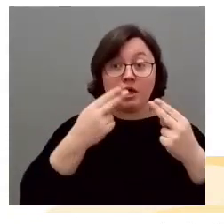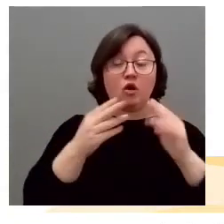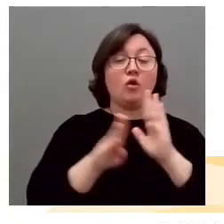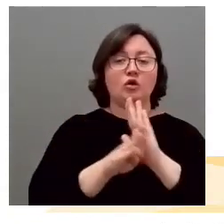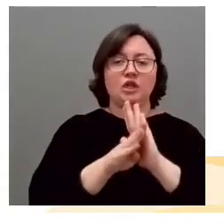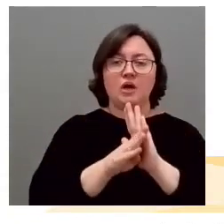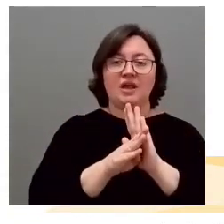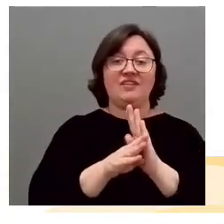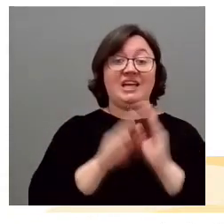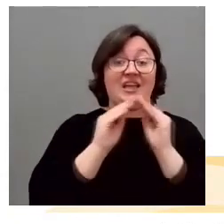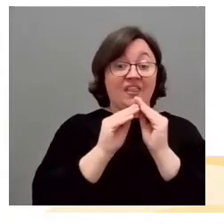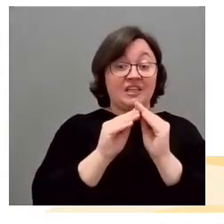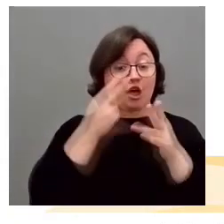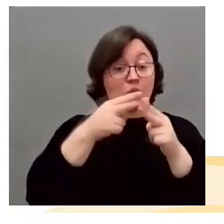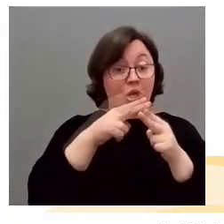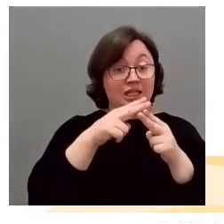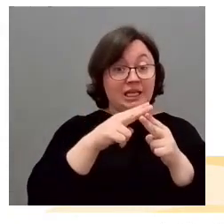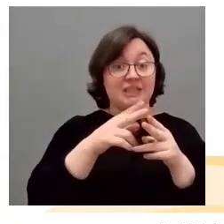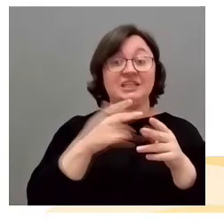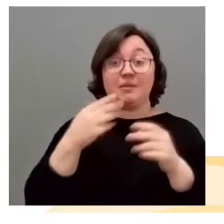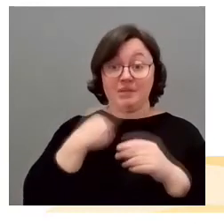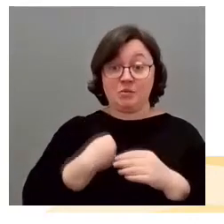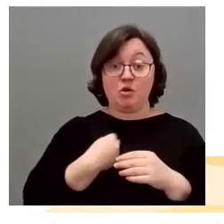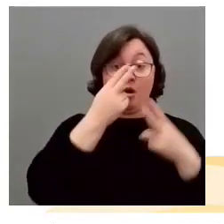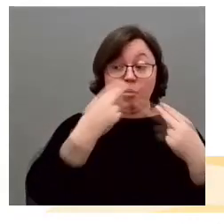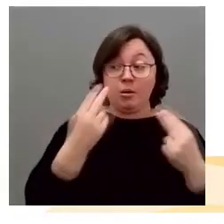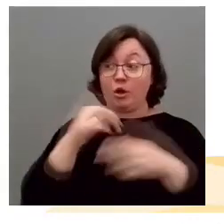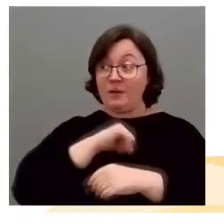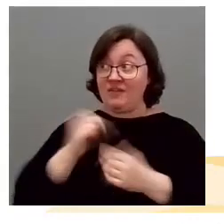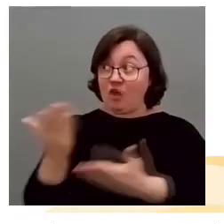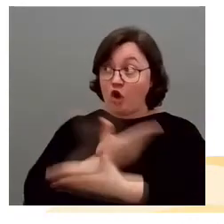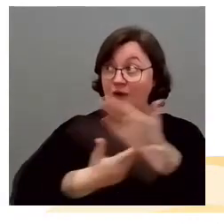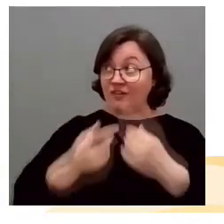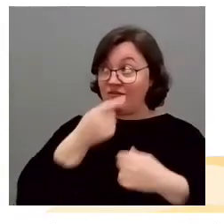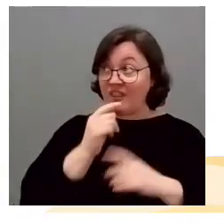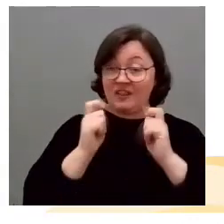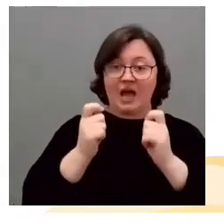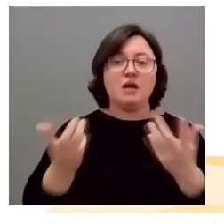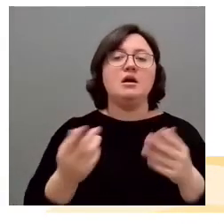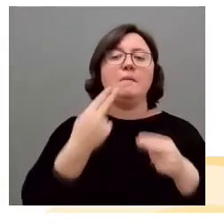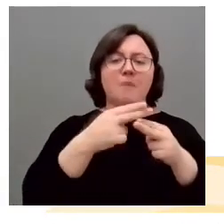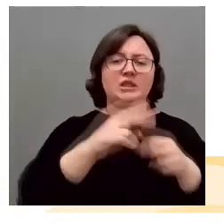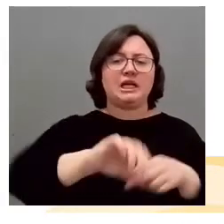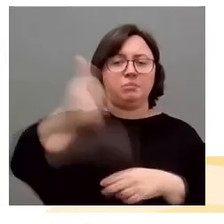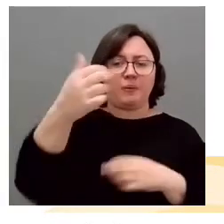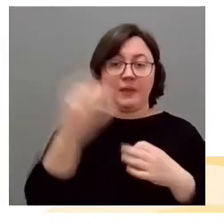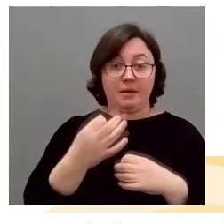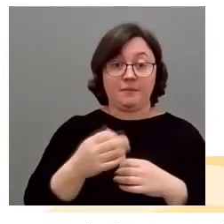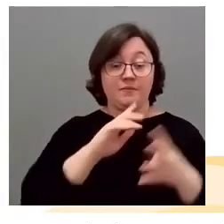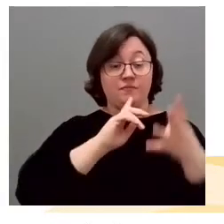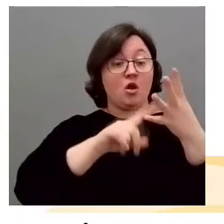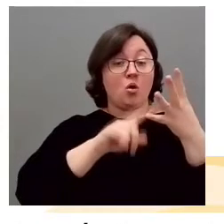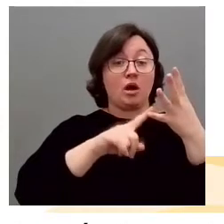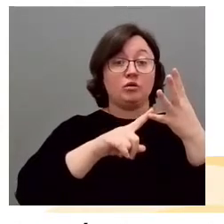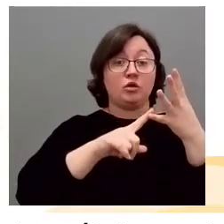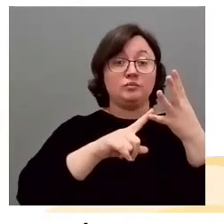presentes en el desarrollo de esas políticas que fomenten la colaboración entre lo público y lo privado. Y lo cuarto y lo más importante para mí, que